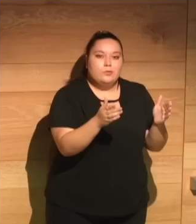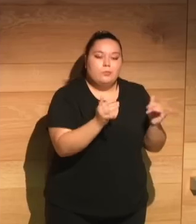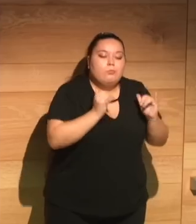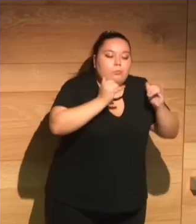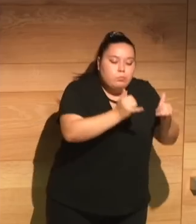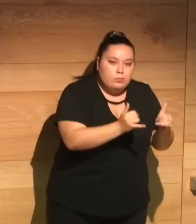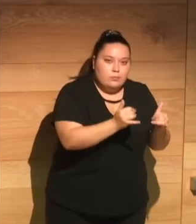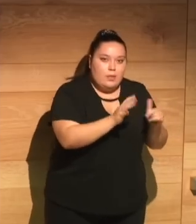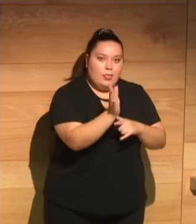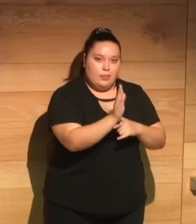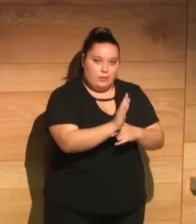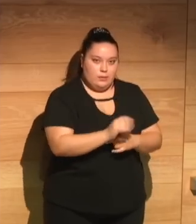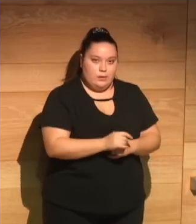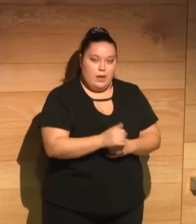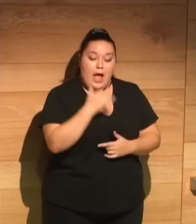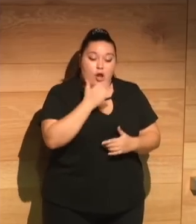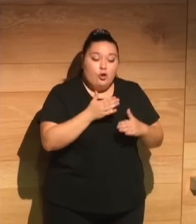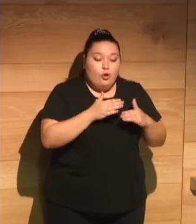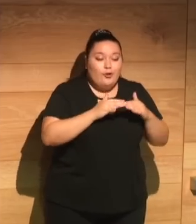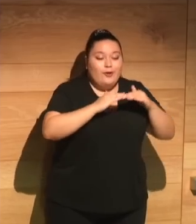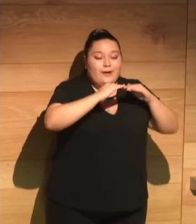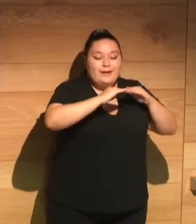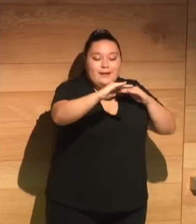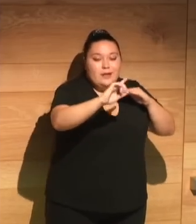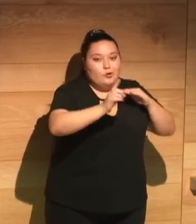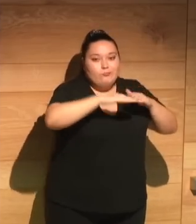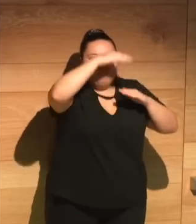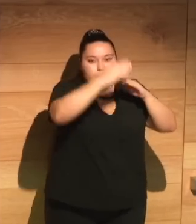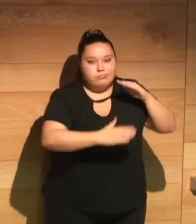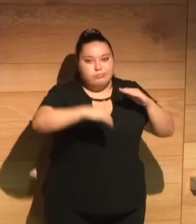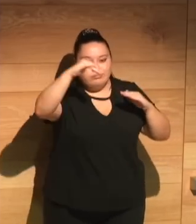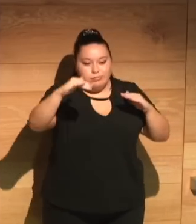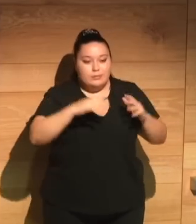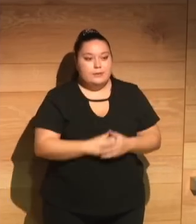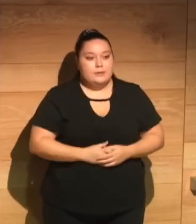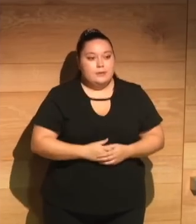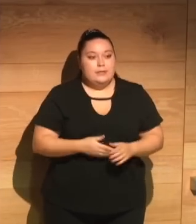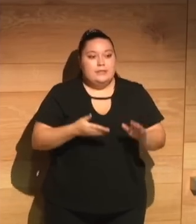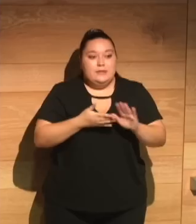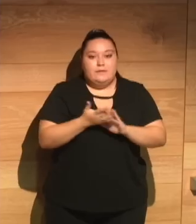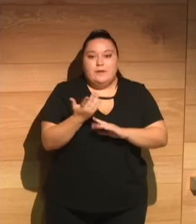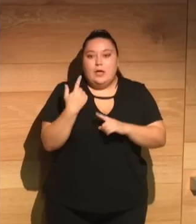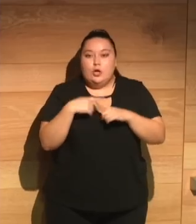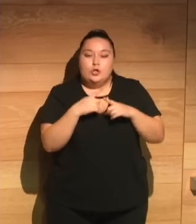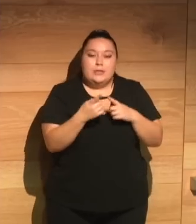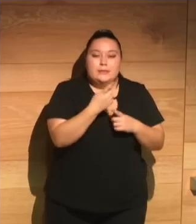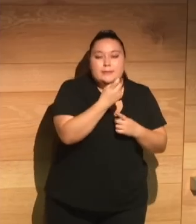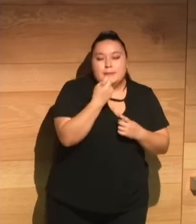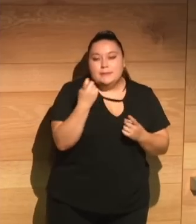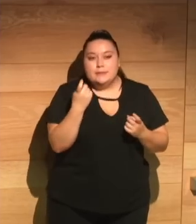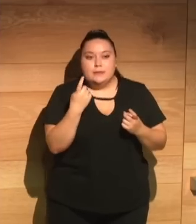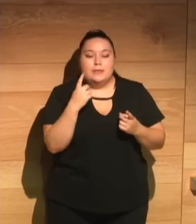y además no es un camino lineal, y es la suma de muchos anhelos, por un lado,